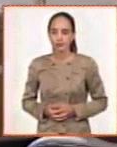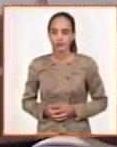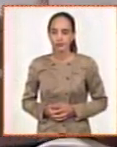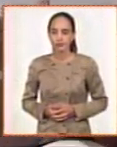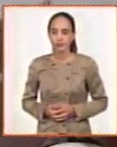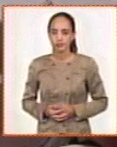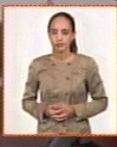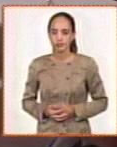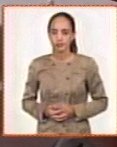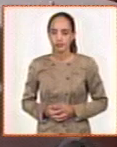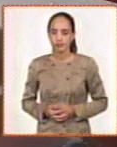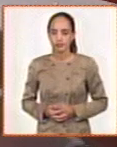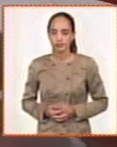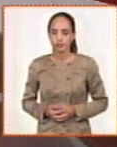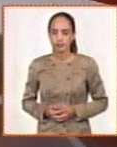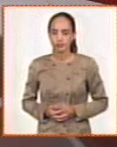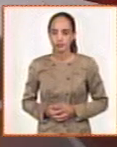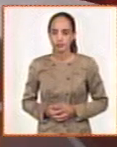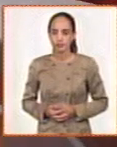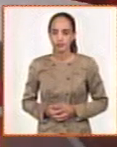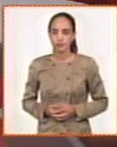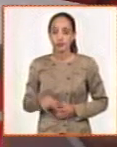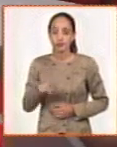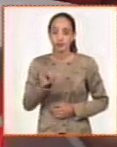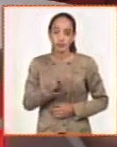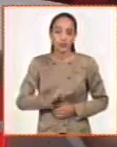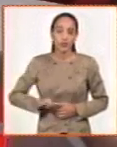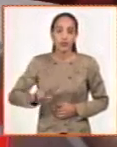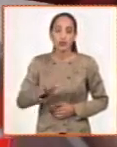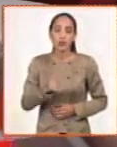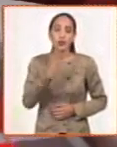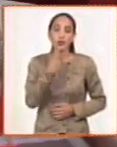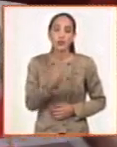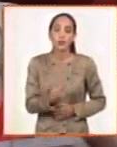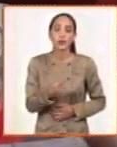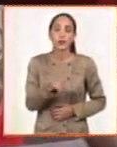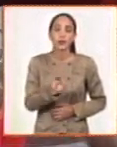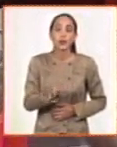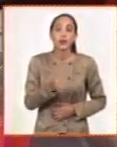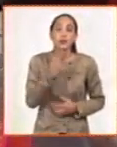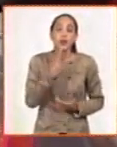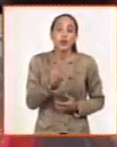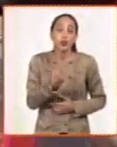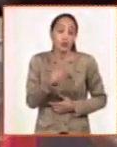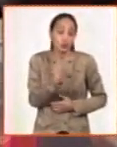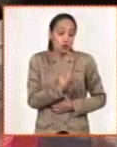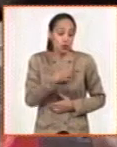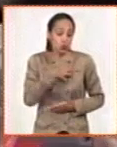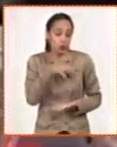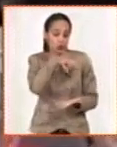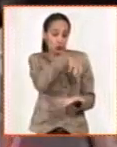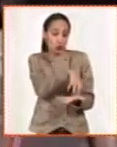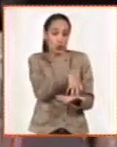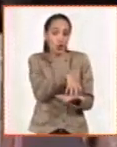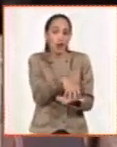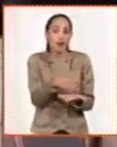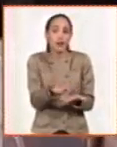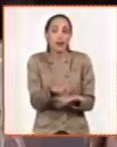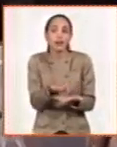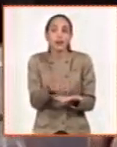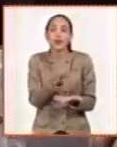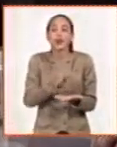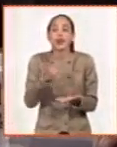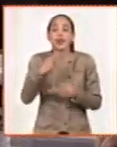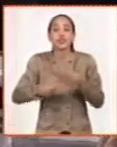espacio que no marginaba, y el hecho de tener un espacio que no marginaba hizo que muchos grupos que